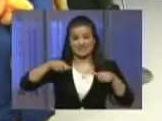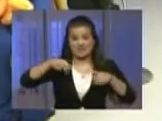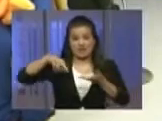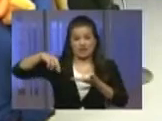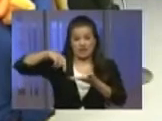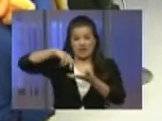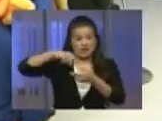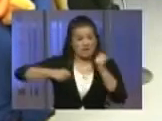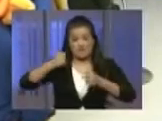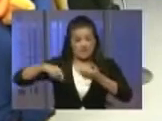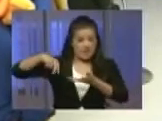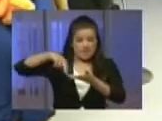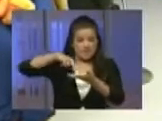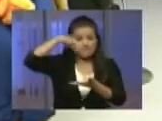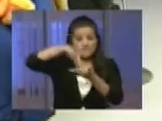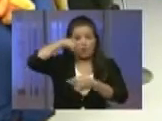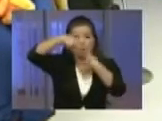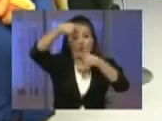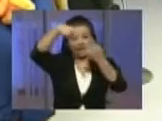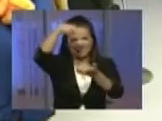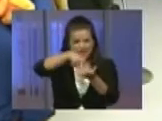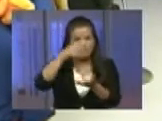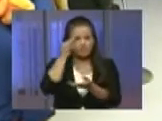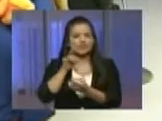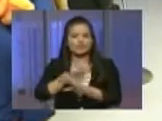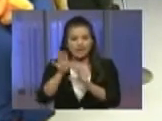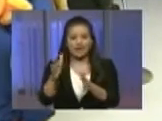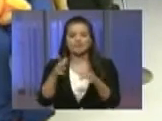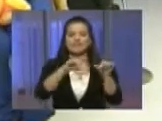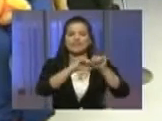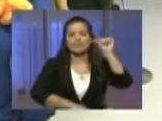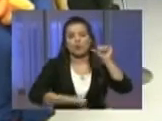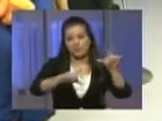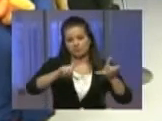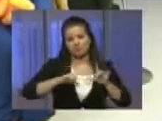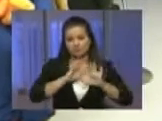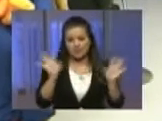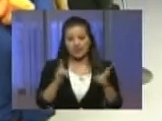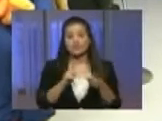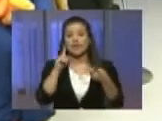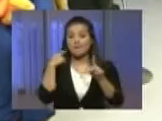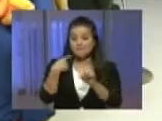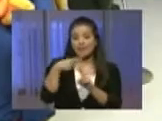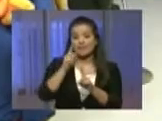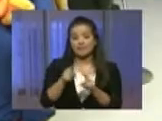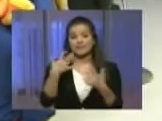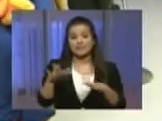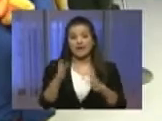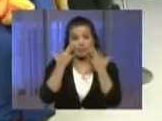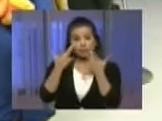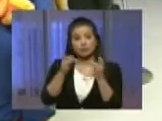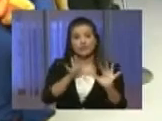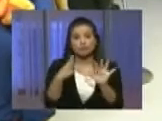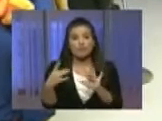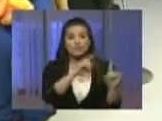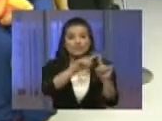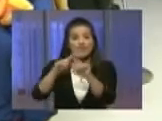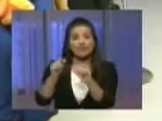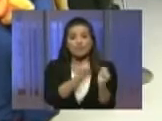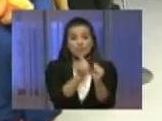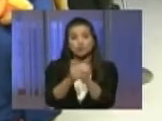final allr tenemos nosotros la demostración en cada una de esas 19 disciplinas deportivas y que son la